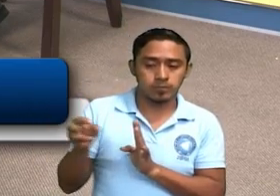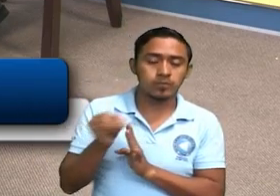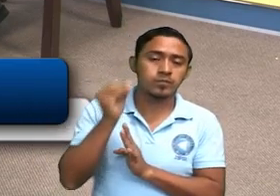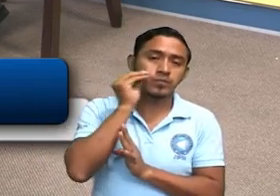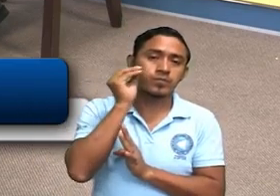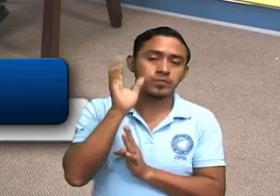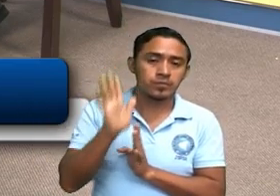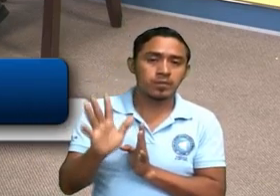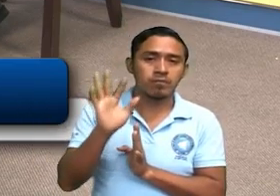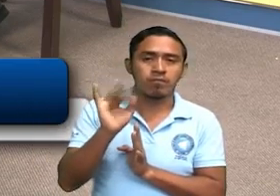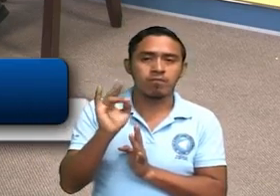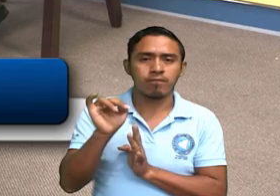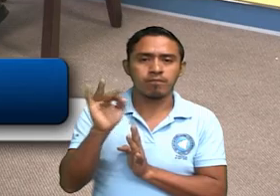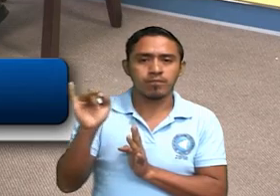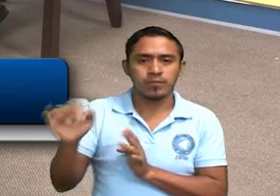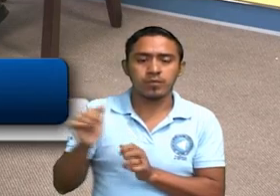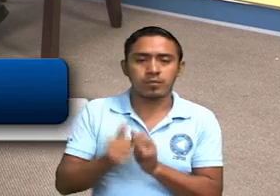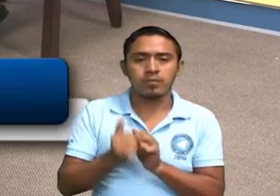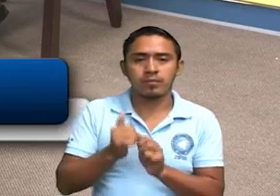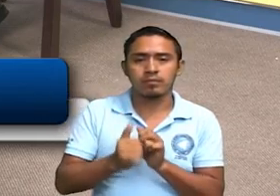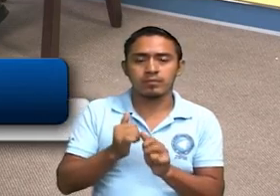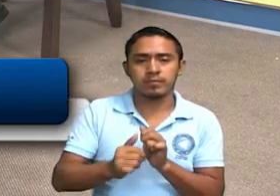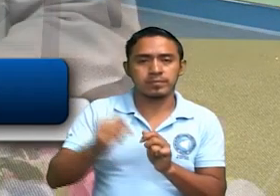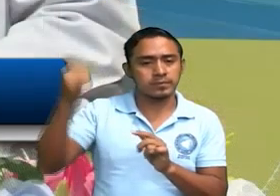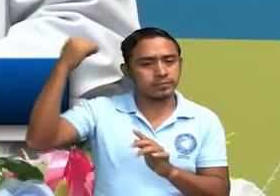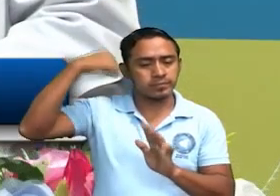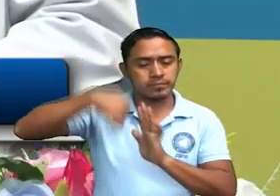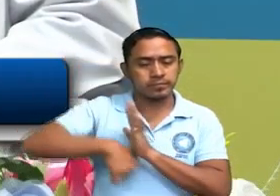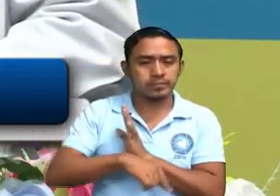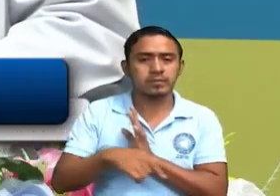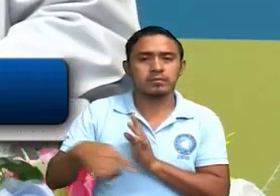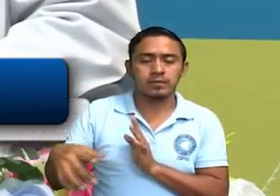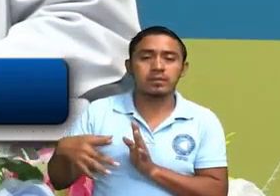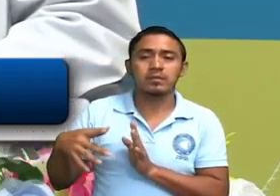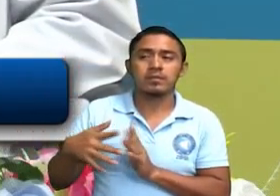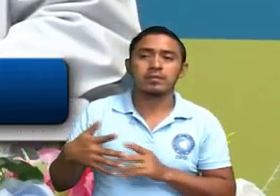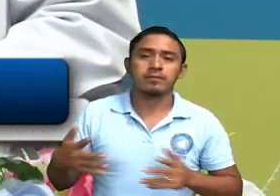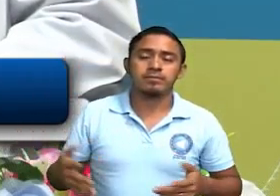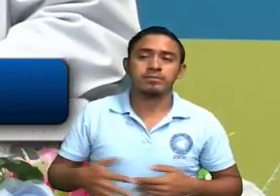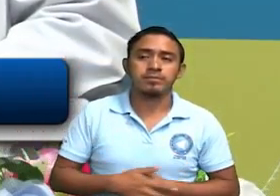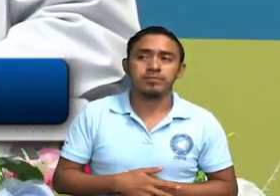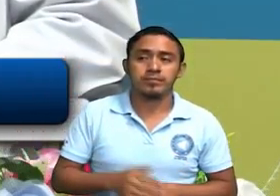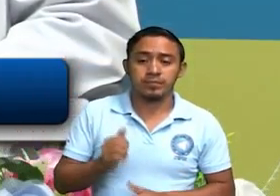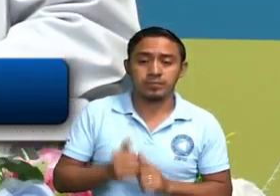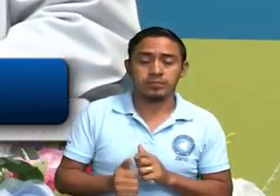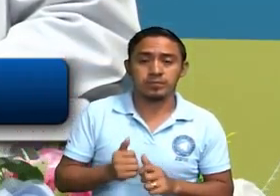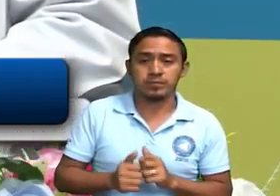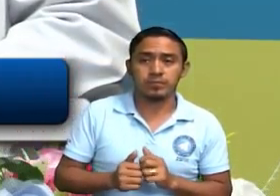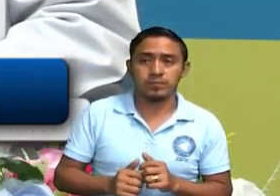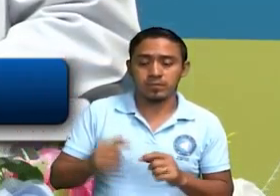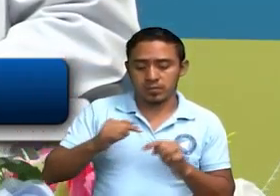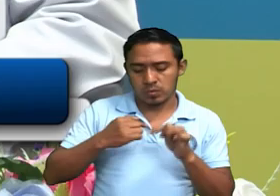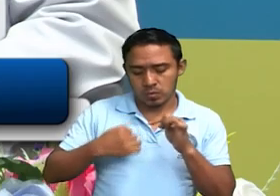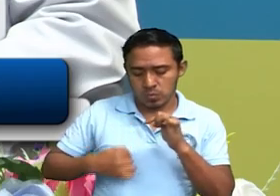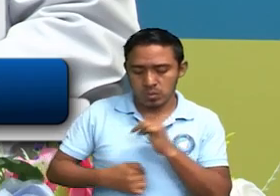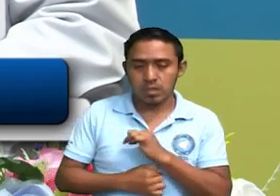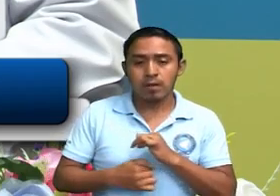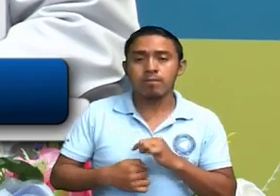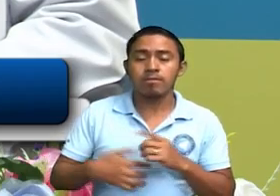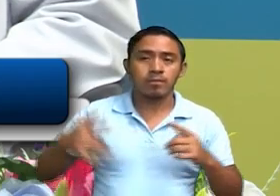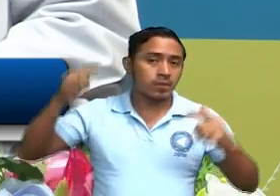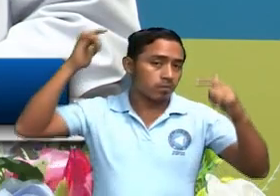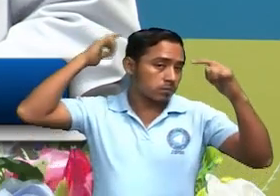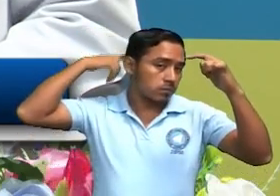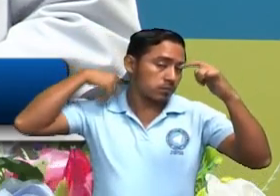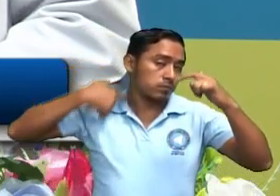Es una patología que afecta el sistema nervioso central con predilección de afectar el sistema nervioso central,